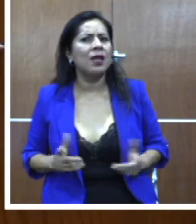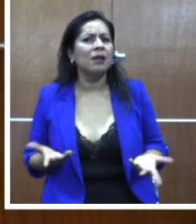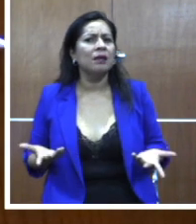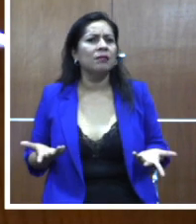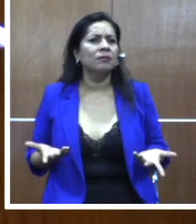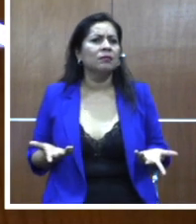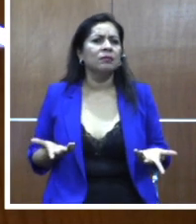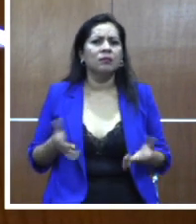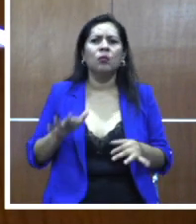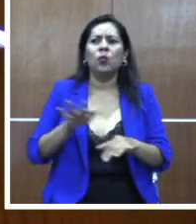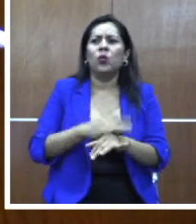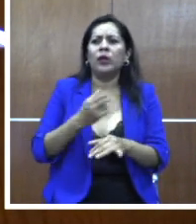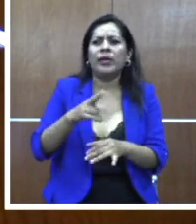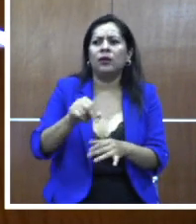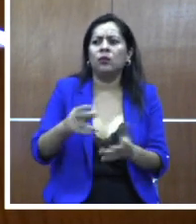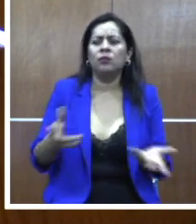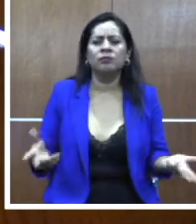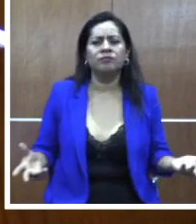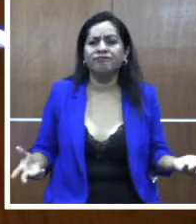qué privilegios goza?